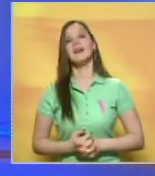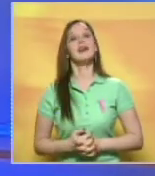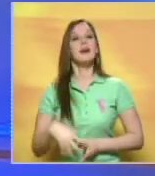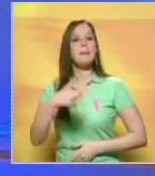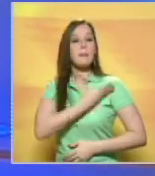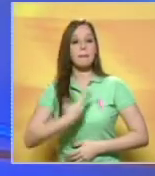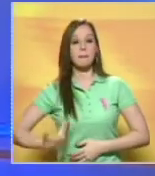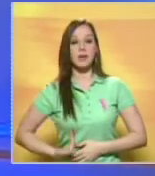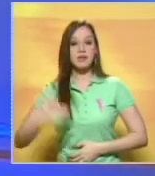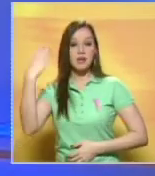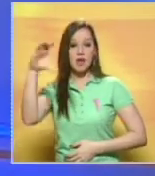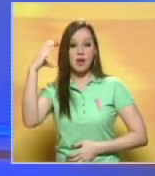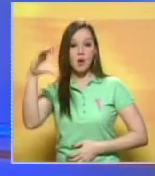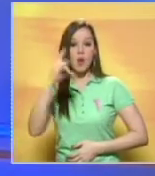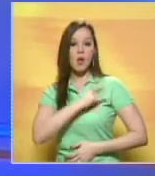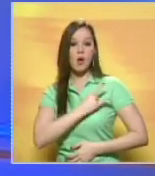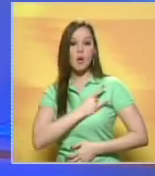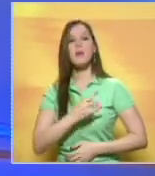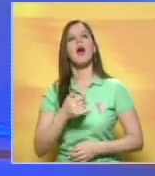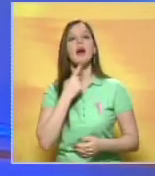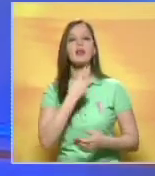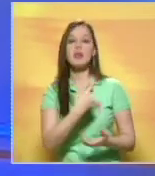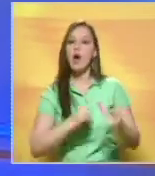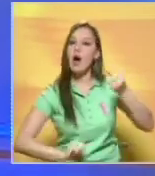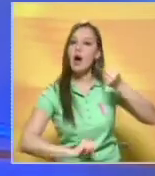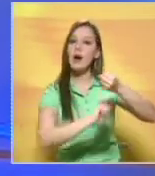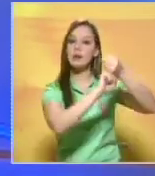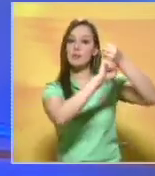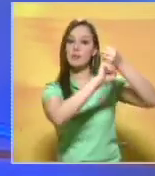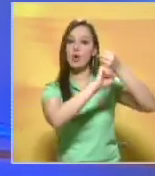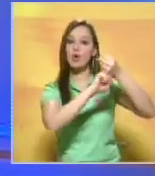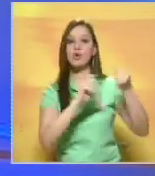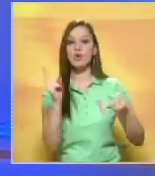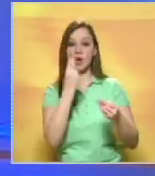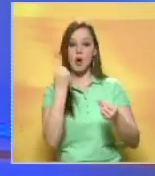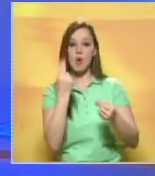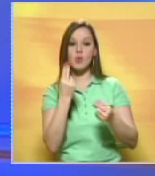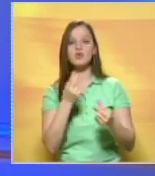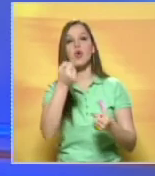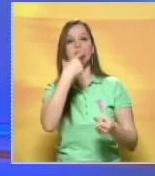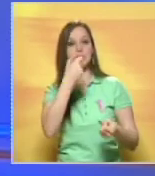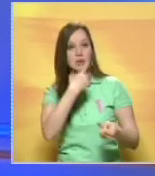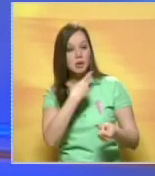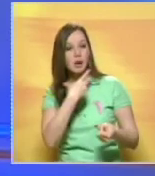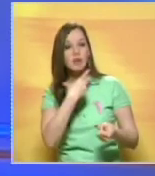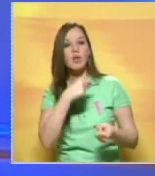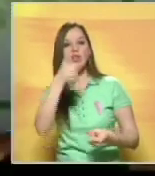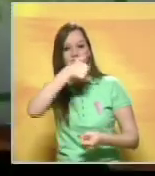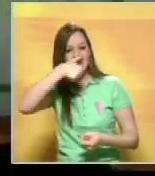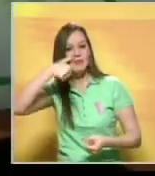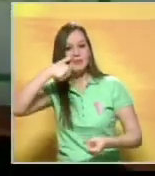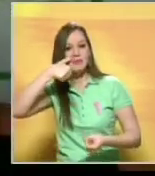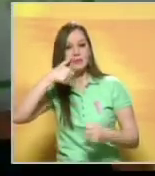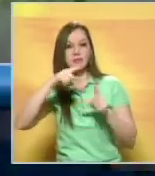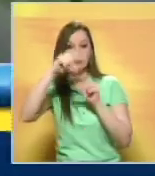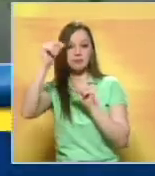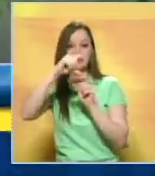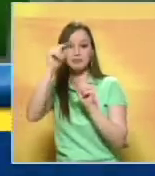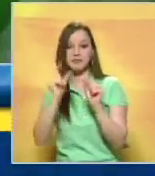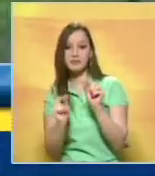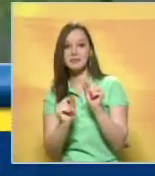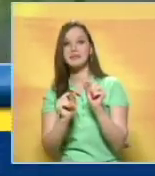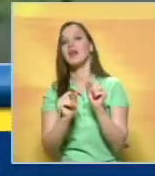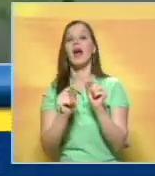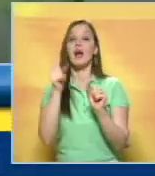El presidente de Colombia, Juan Manuel Santos, manifestó su apoyo a la utilización medicinal y terapéutica de la marihuana. Vemos con buenos